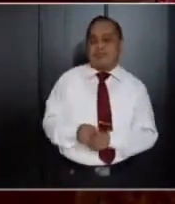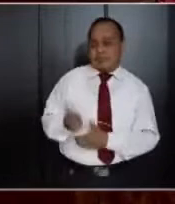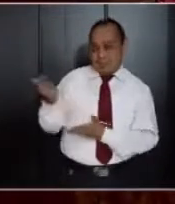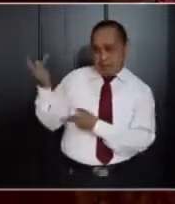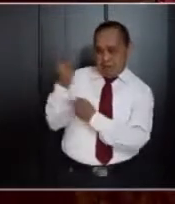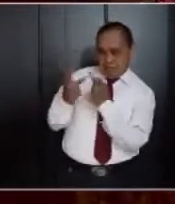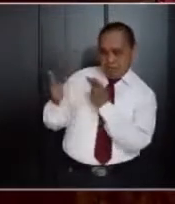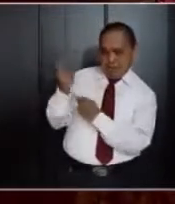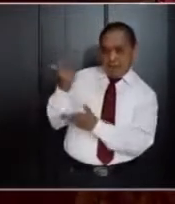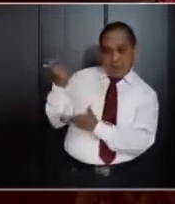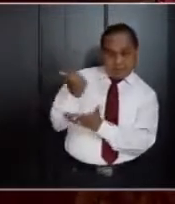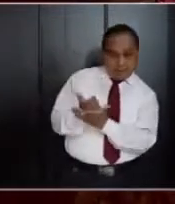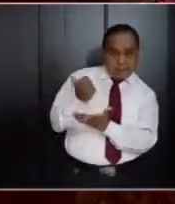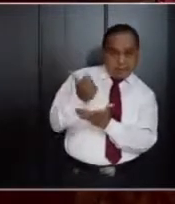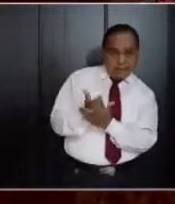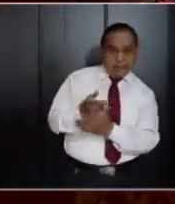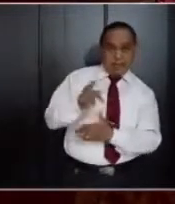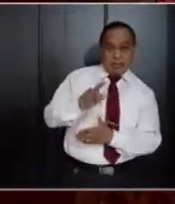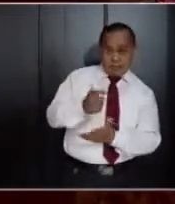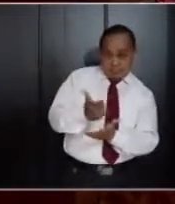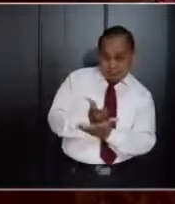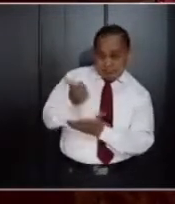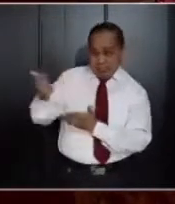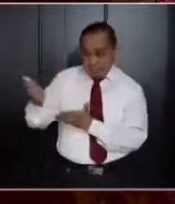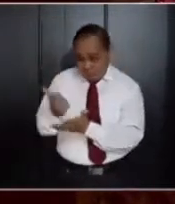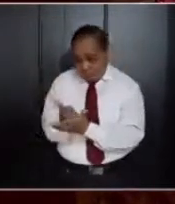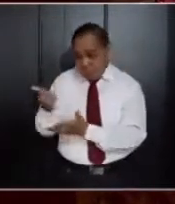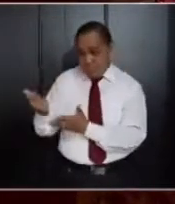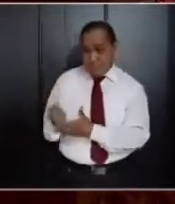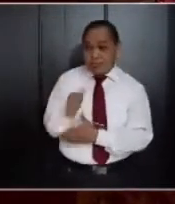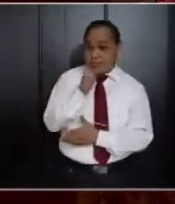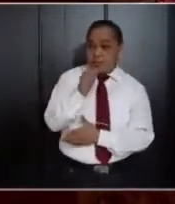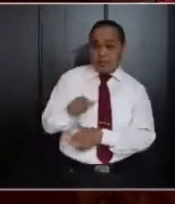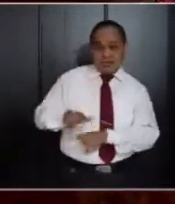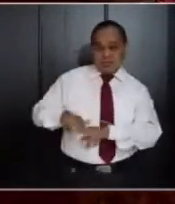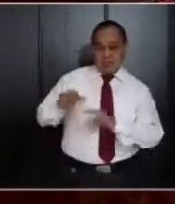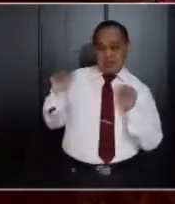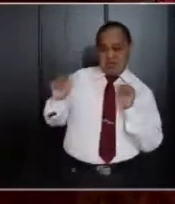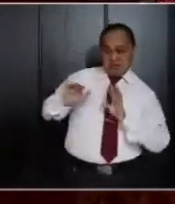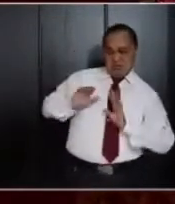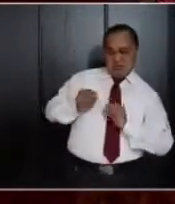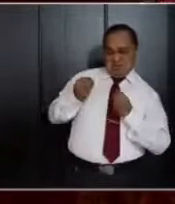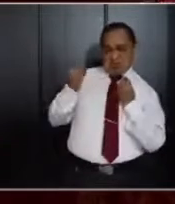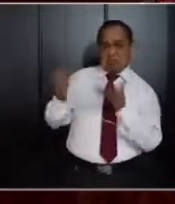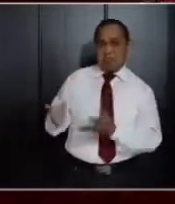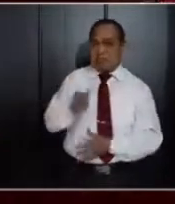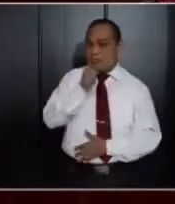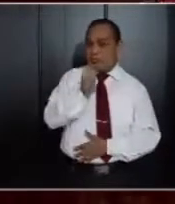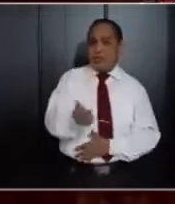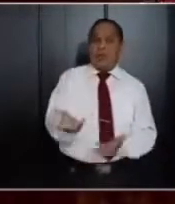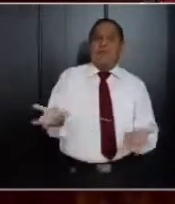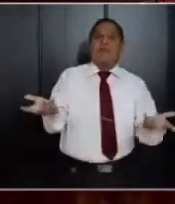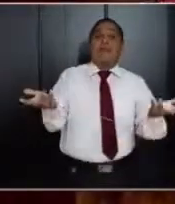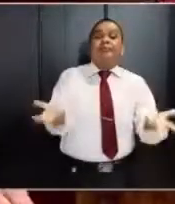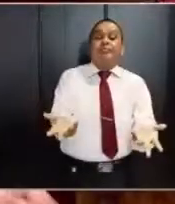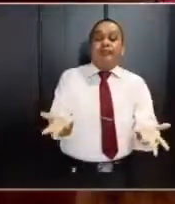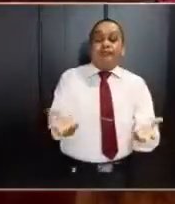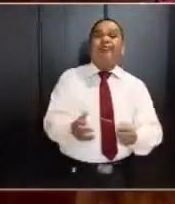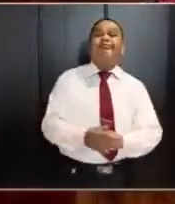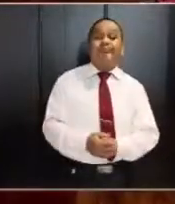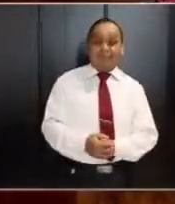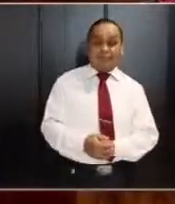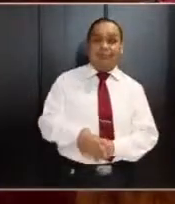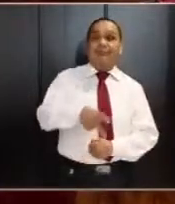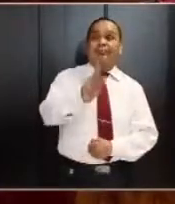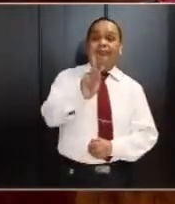dinero y él ahora se niega a reconocerlo y se niega a pagarles. Entonces, esa no fue una denuncia que puso el gobierno.